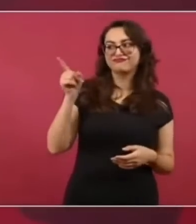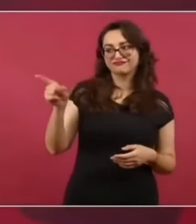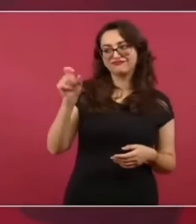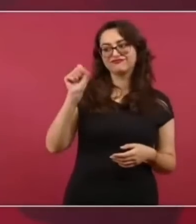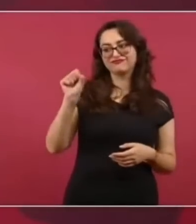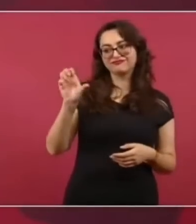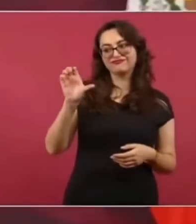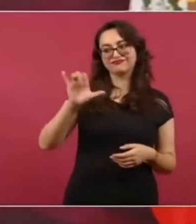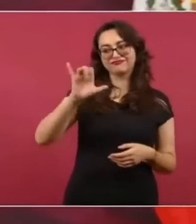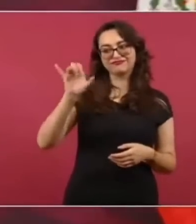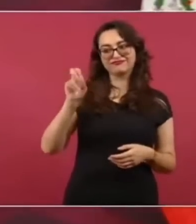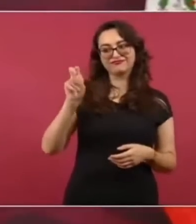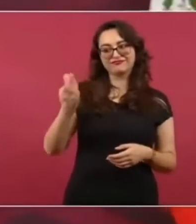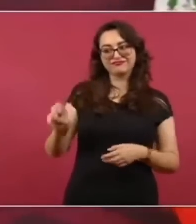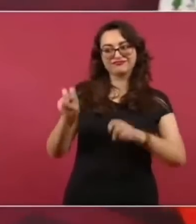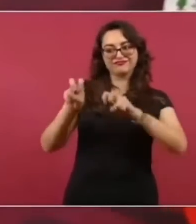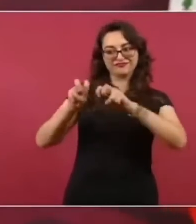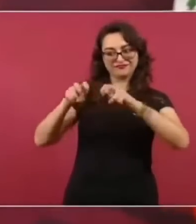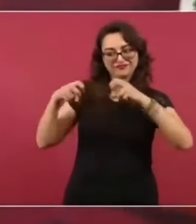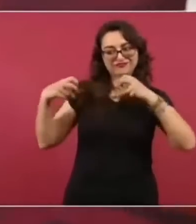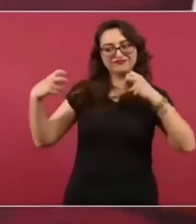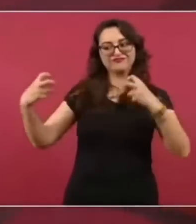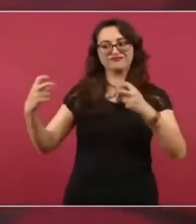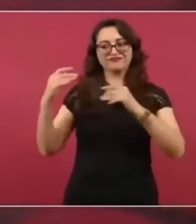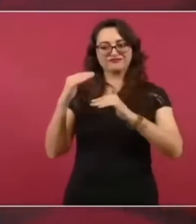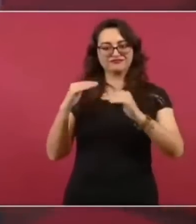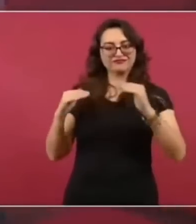para que